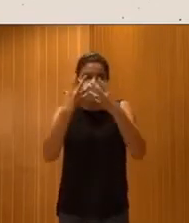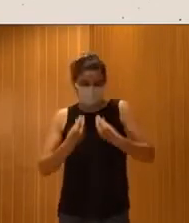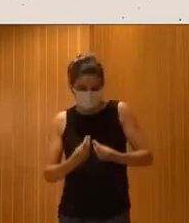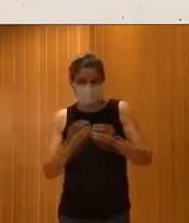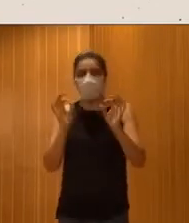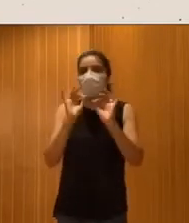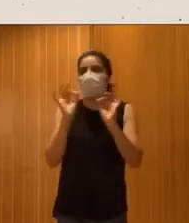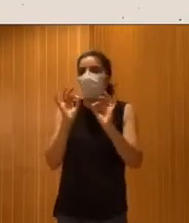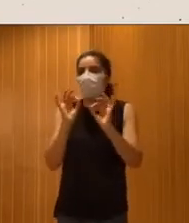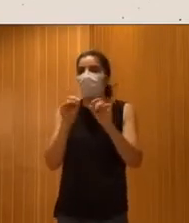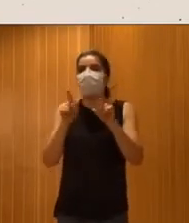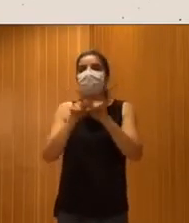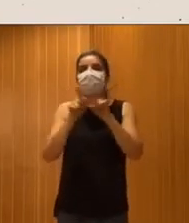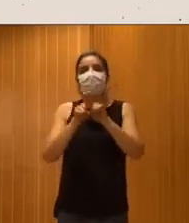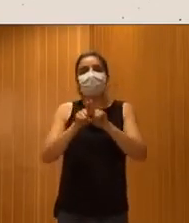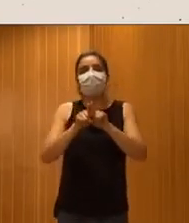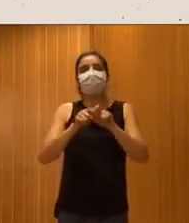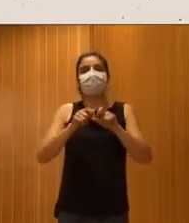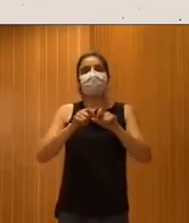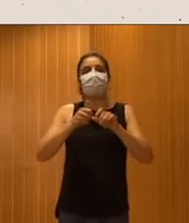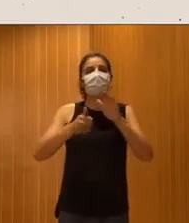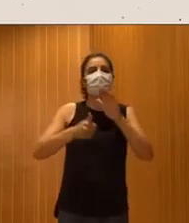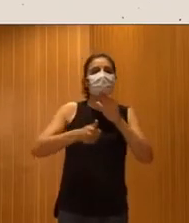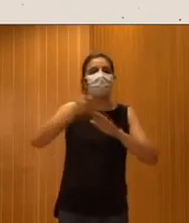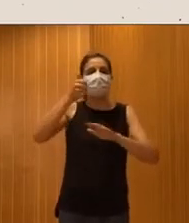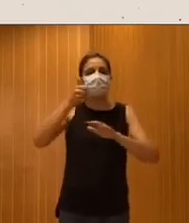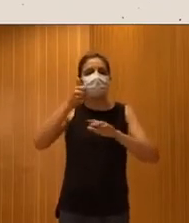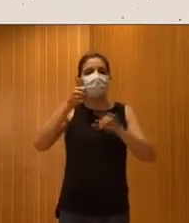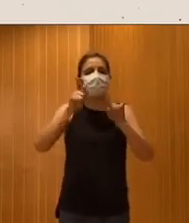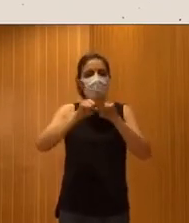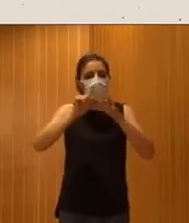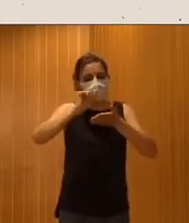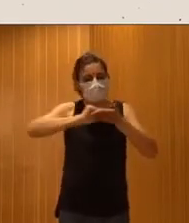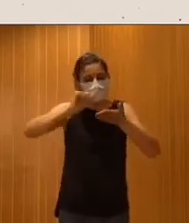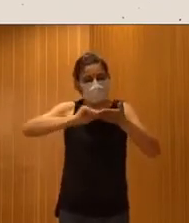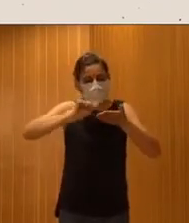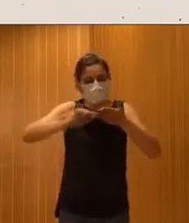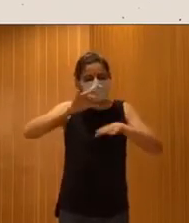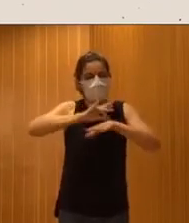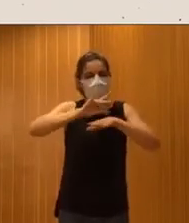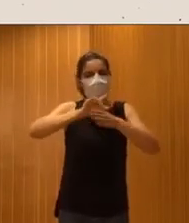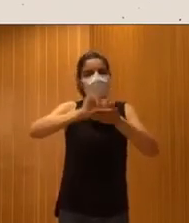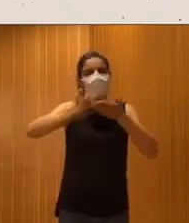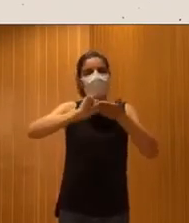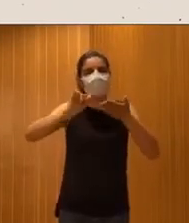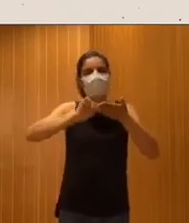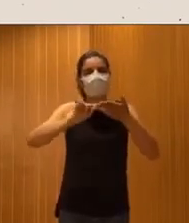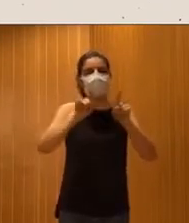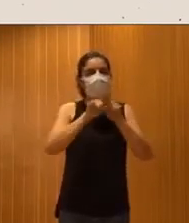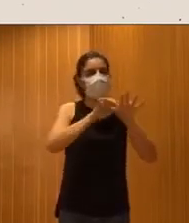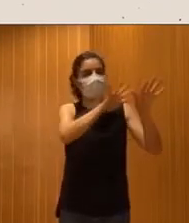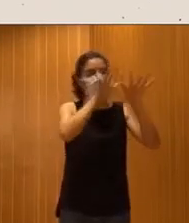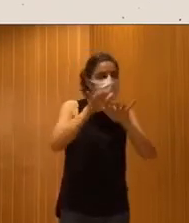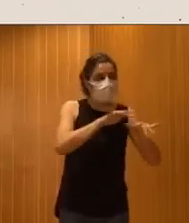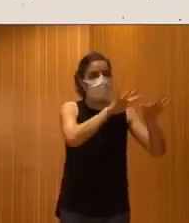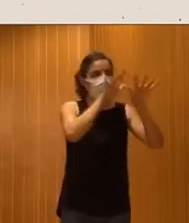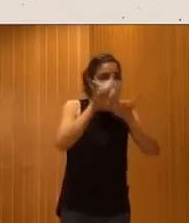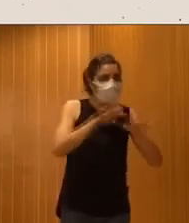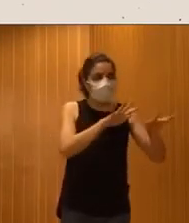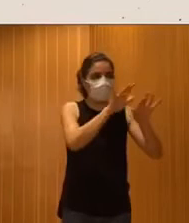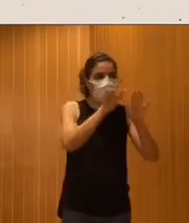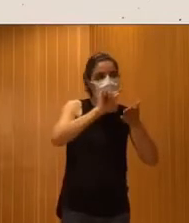antidepresivos, etcétera. Domina el tema de la desprescripción, o sea, lo que se le intenta al médico es convencerle